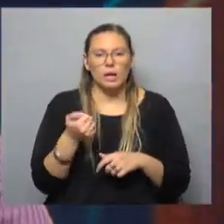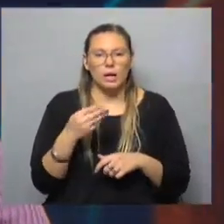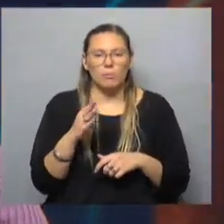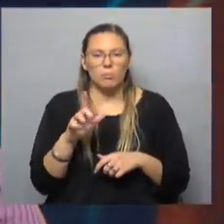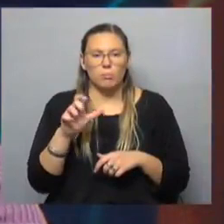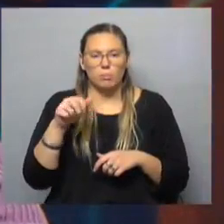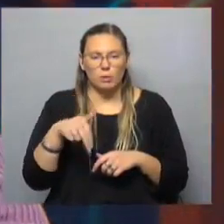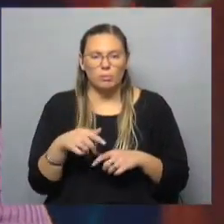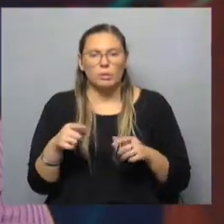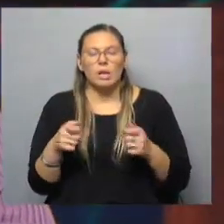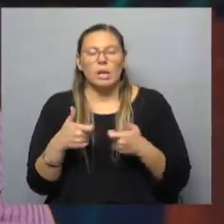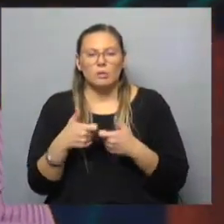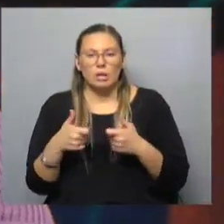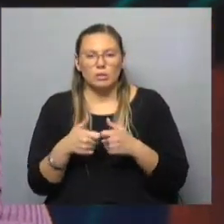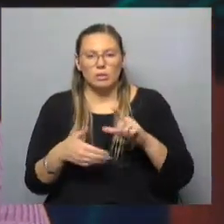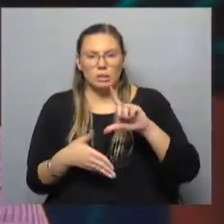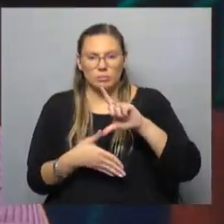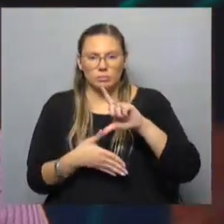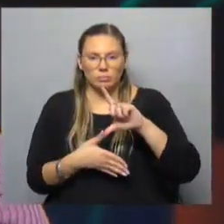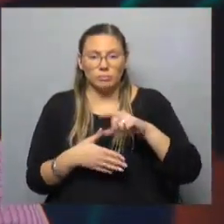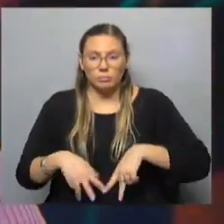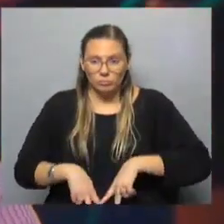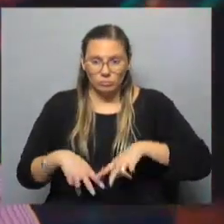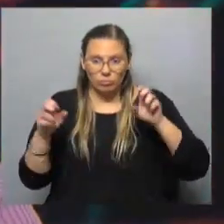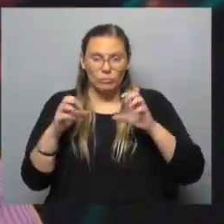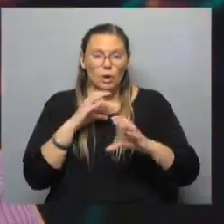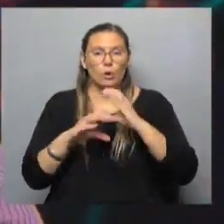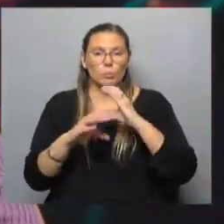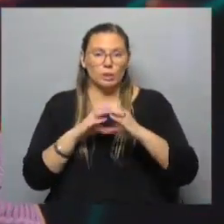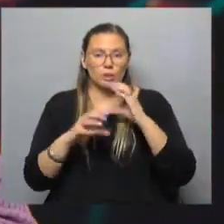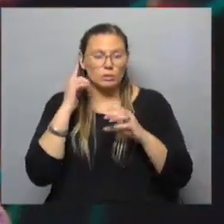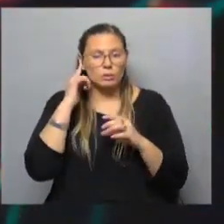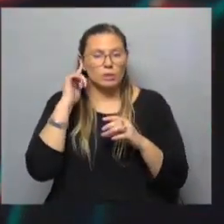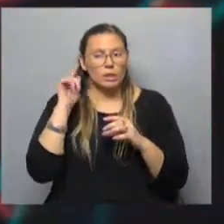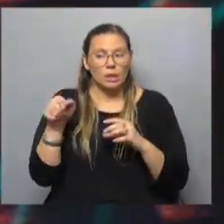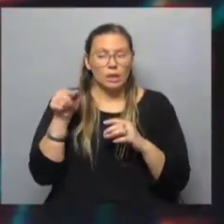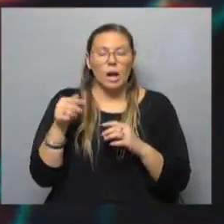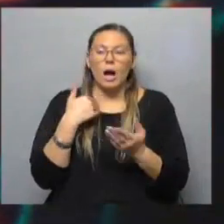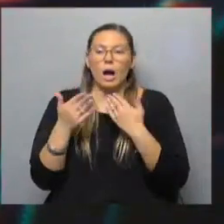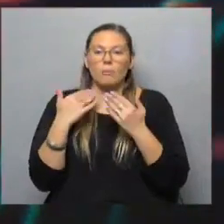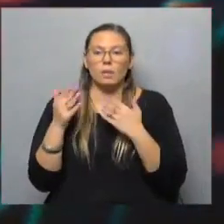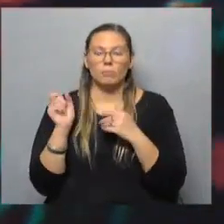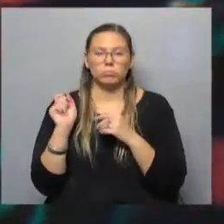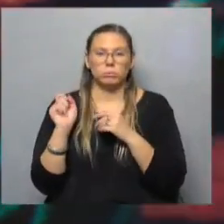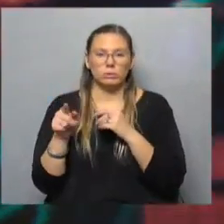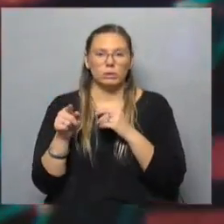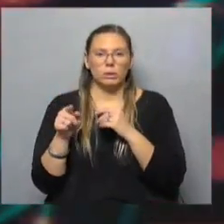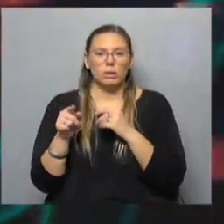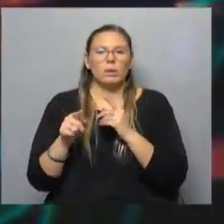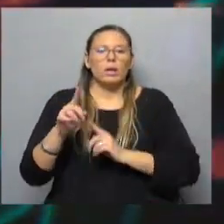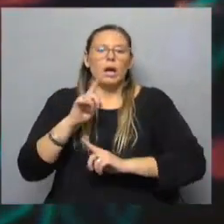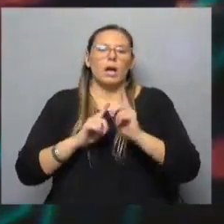Asociación Latinoamericana de Investigadores de Comunicación, y que él habla por su lado de